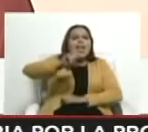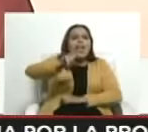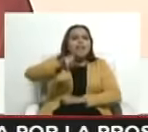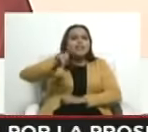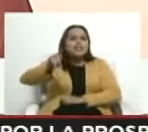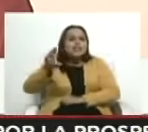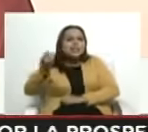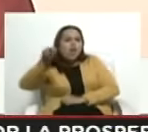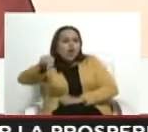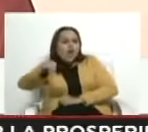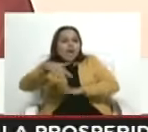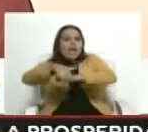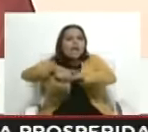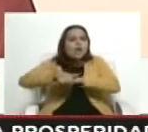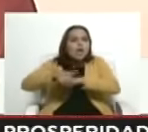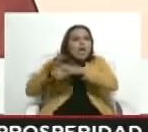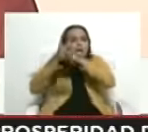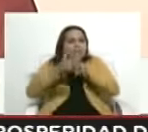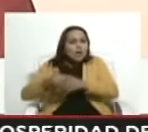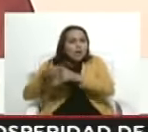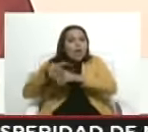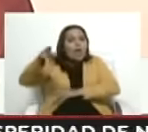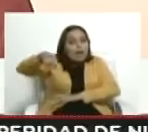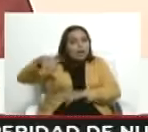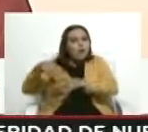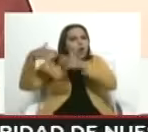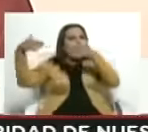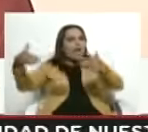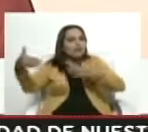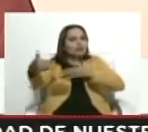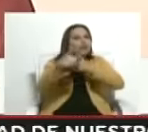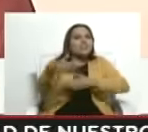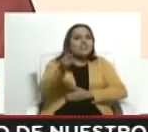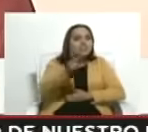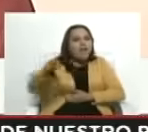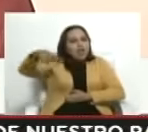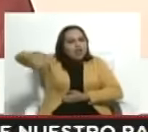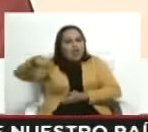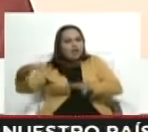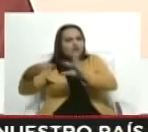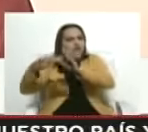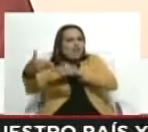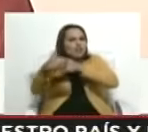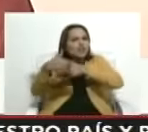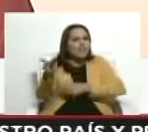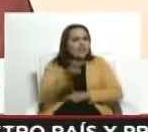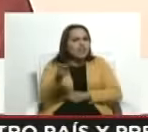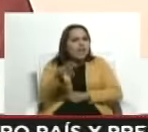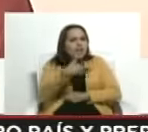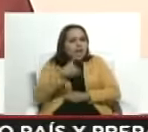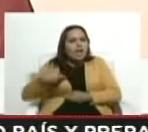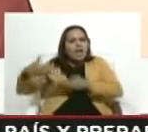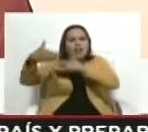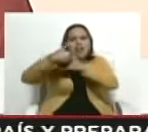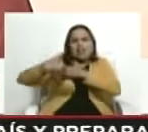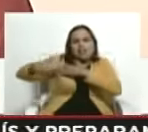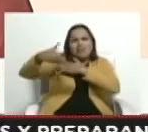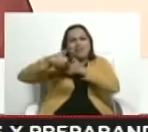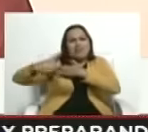Unido, es Estados Unidos. Son bien grandes contra Venezuela, todos ellos. Y nos han venido agrediendo y nos